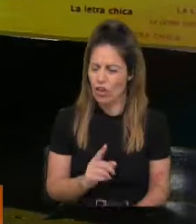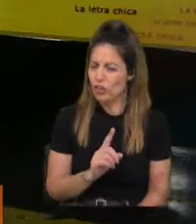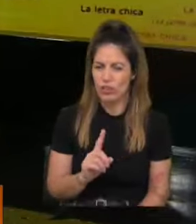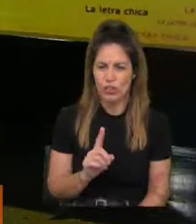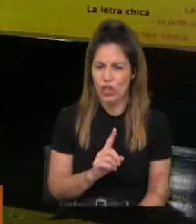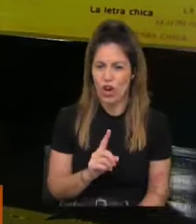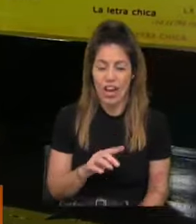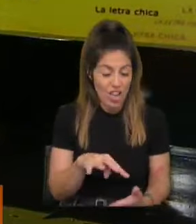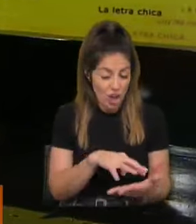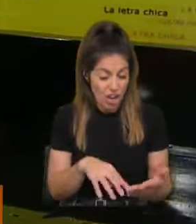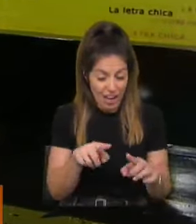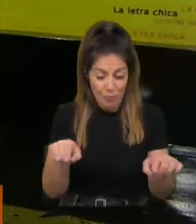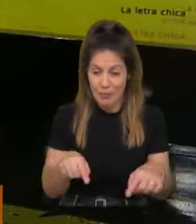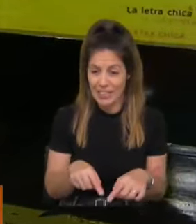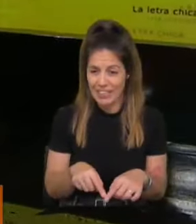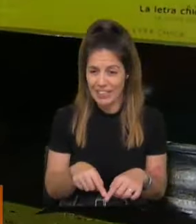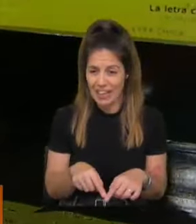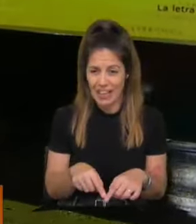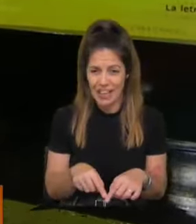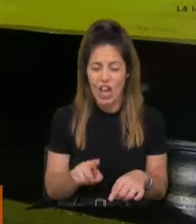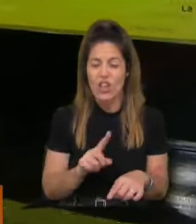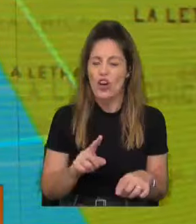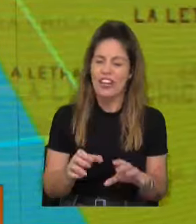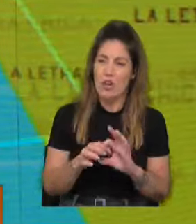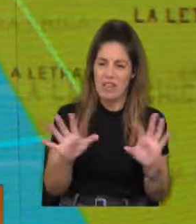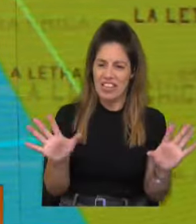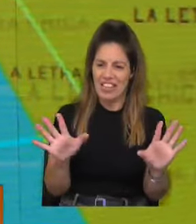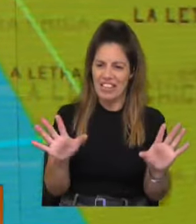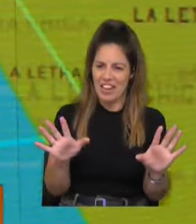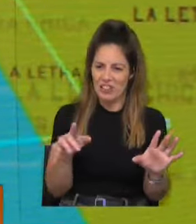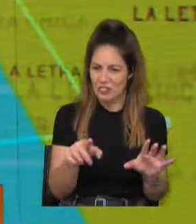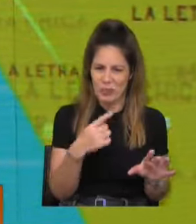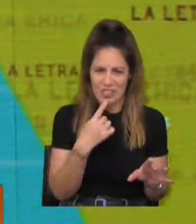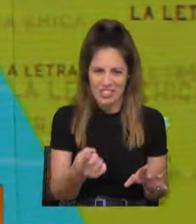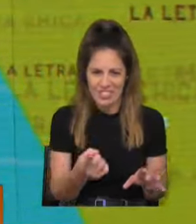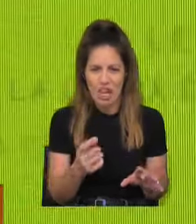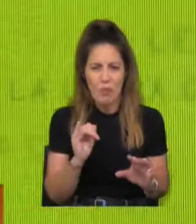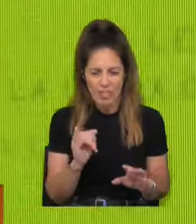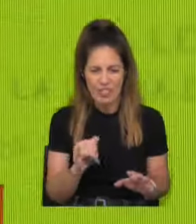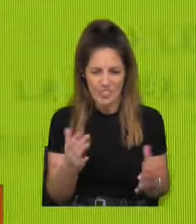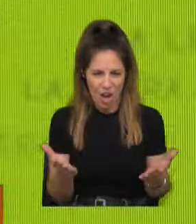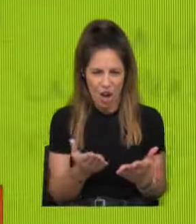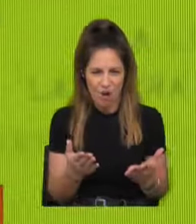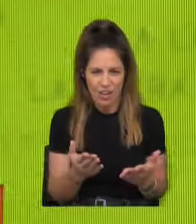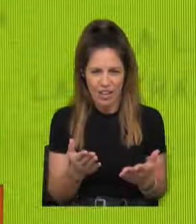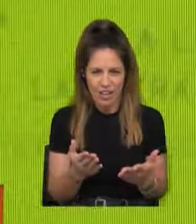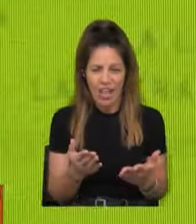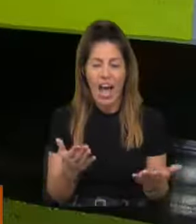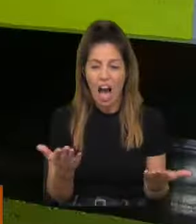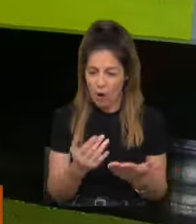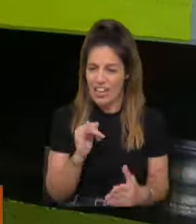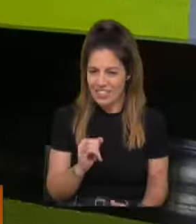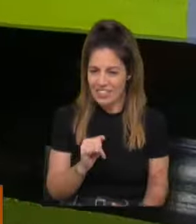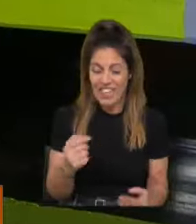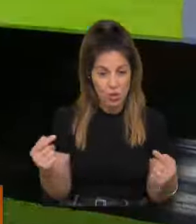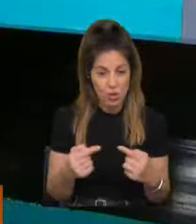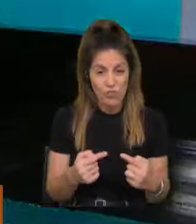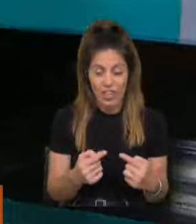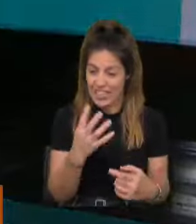es no no era para pasar en limpio porque no me había quedado tan Clara la contundencia bien pero vayamos ahora a quién paga De dónde se